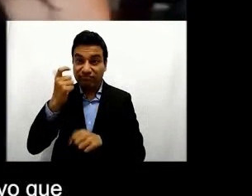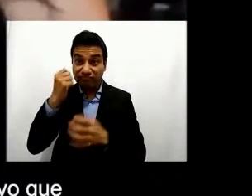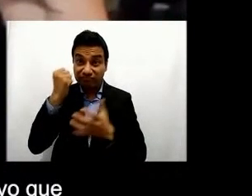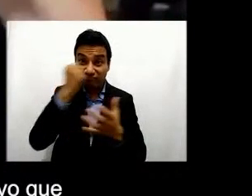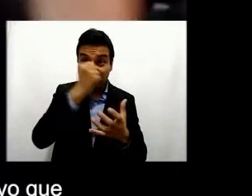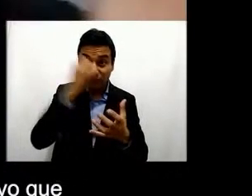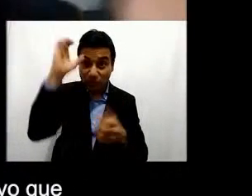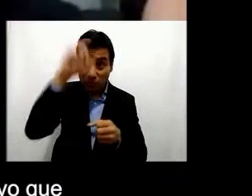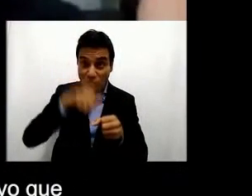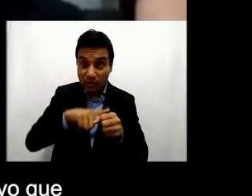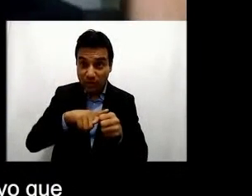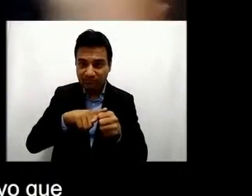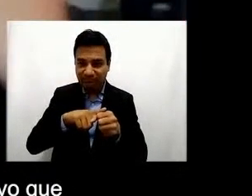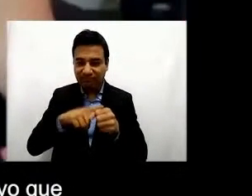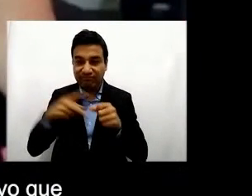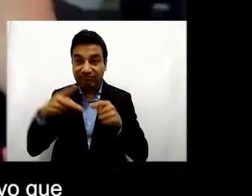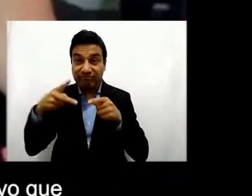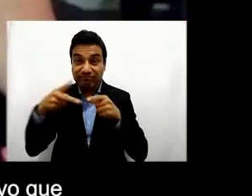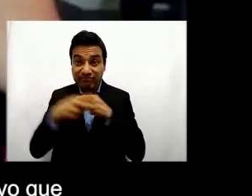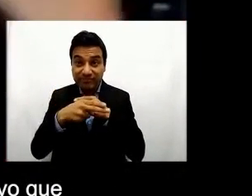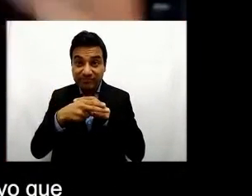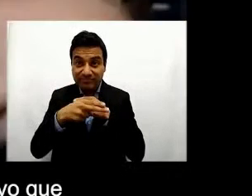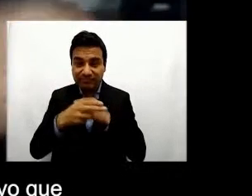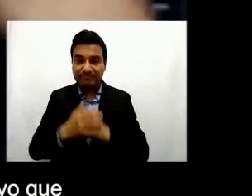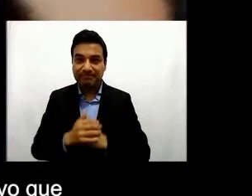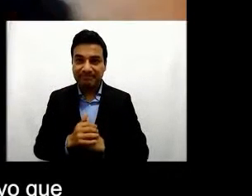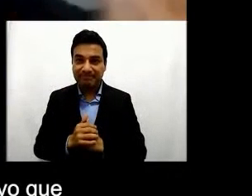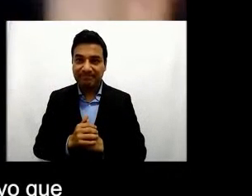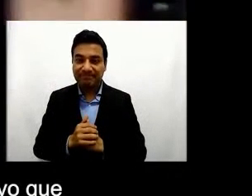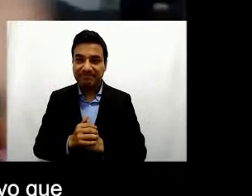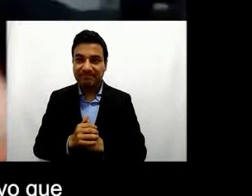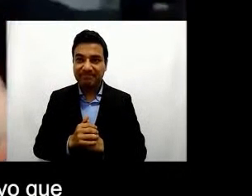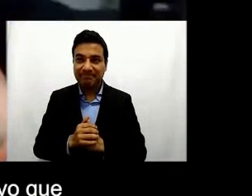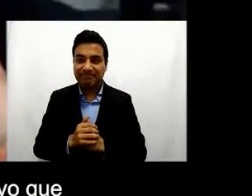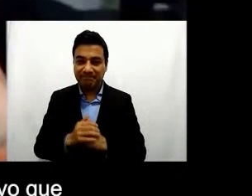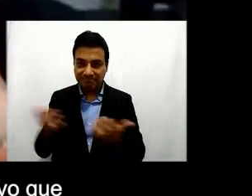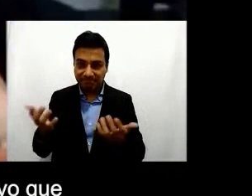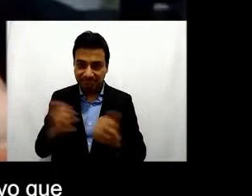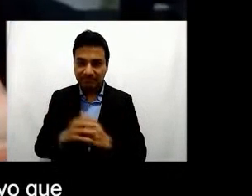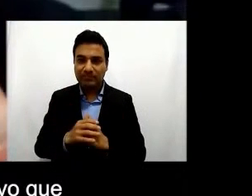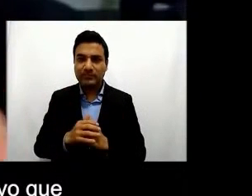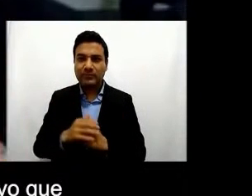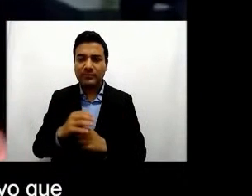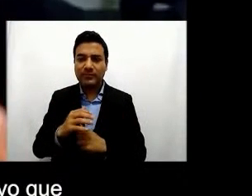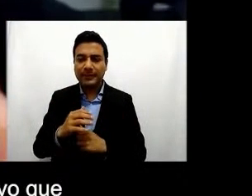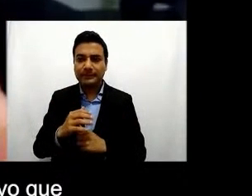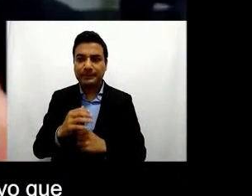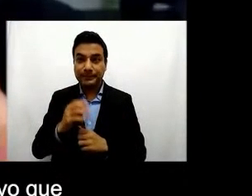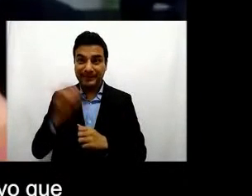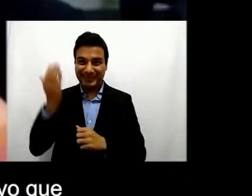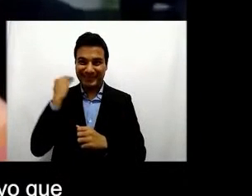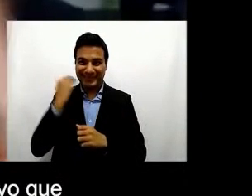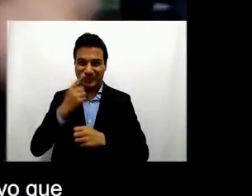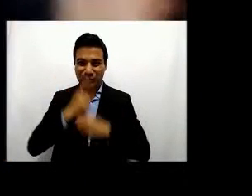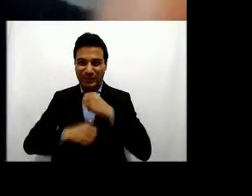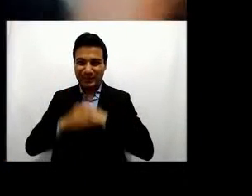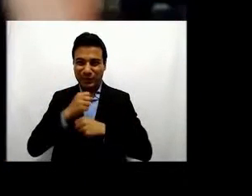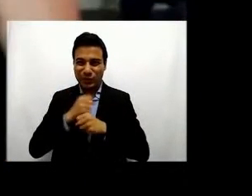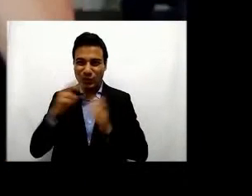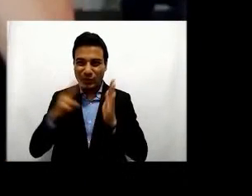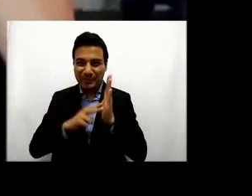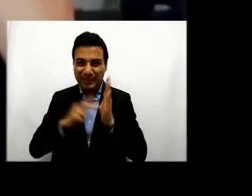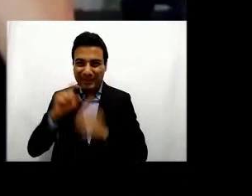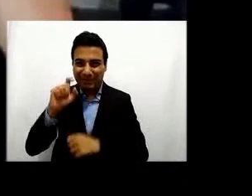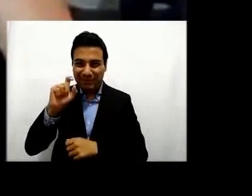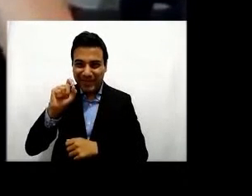decir, a diferencia de otras estrategias de apoyo que surgieron durante el año pasado, para a lo